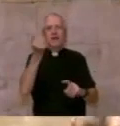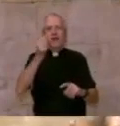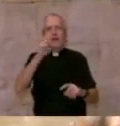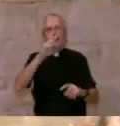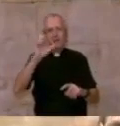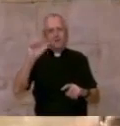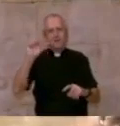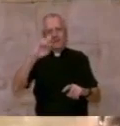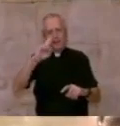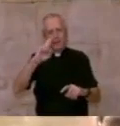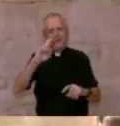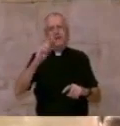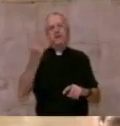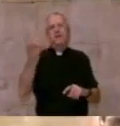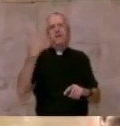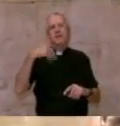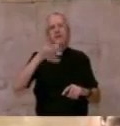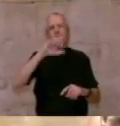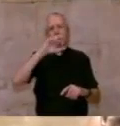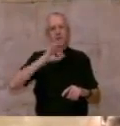Un santuario que visité